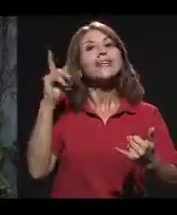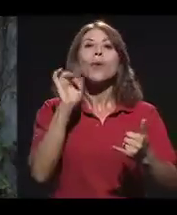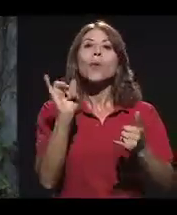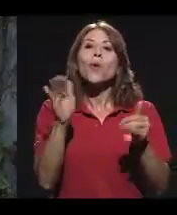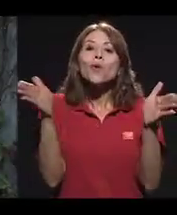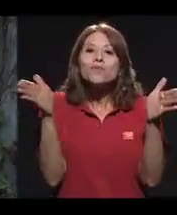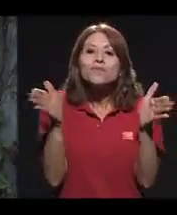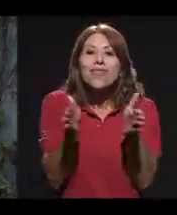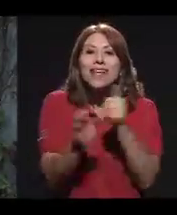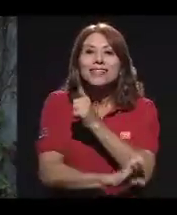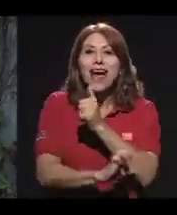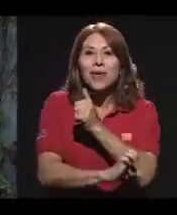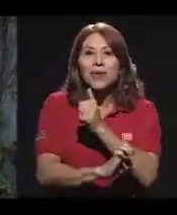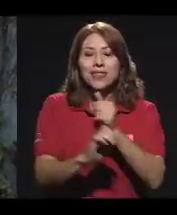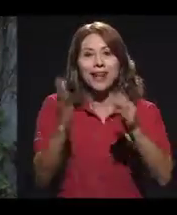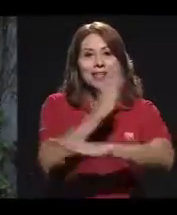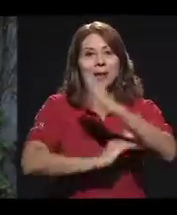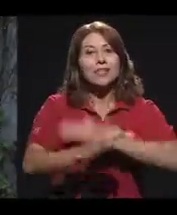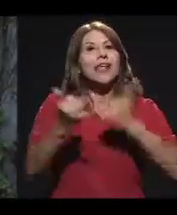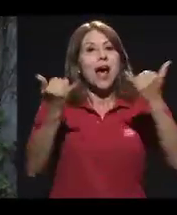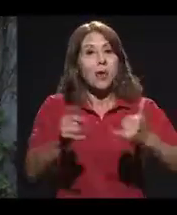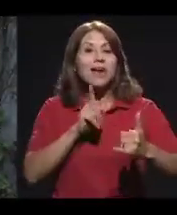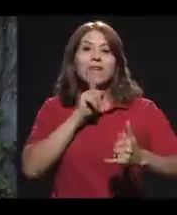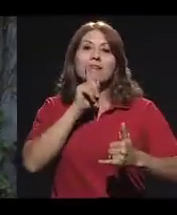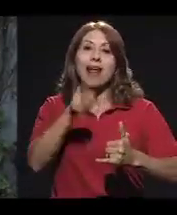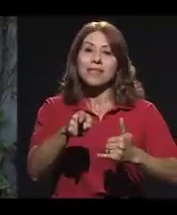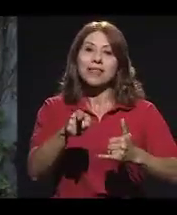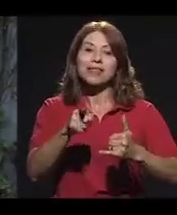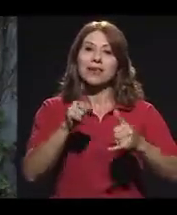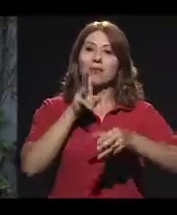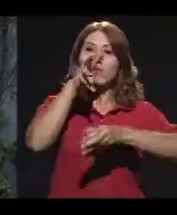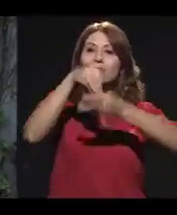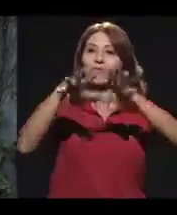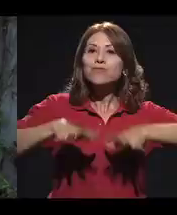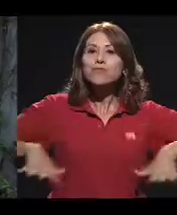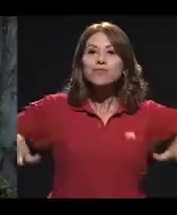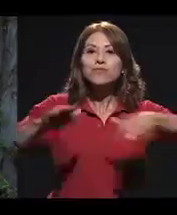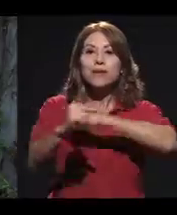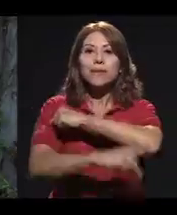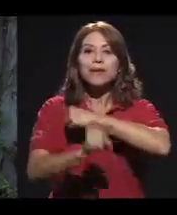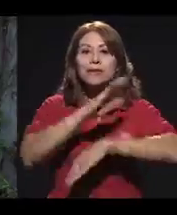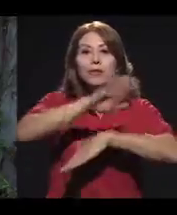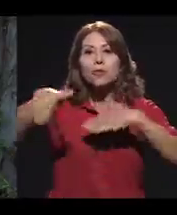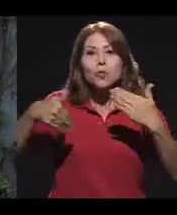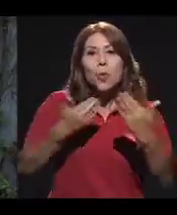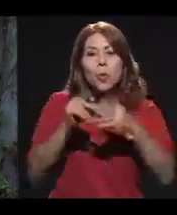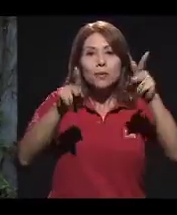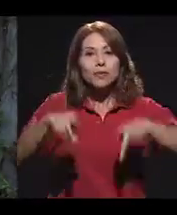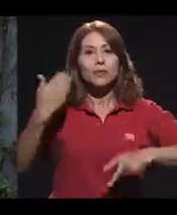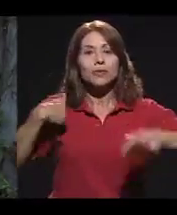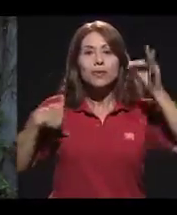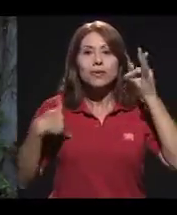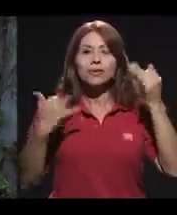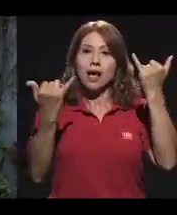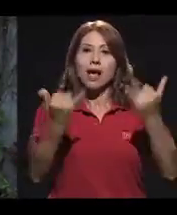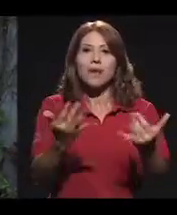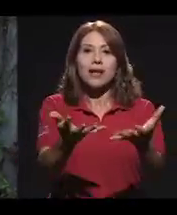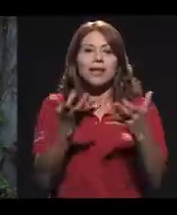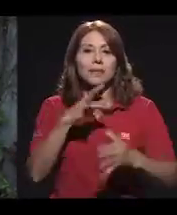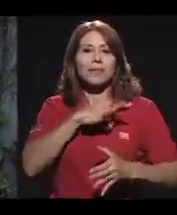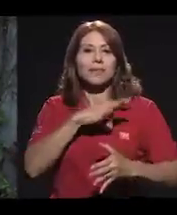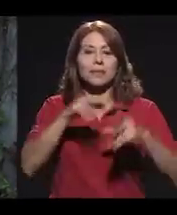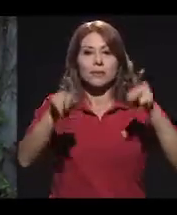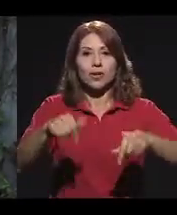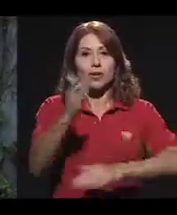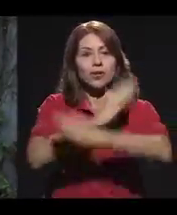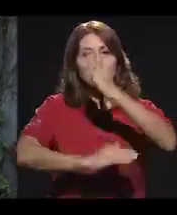de la discapacidad va a ser ahora un articulador del verdadero estado, que es el estado de todos y todas, y que va a buscar caminos de articulación que beneficien a las